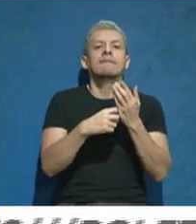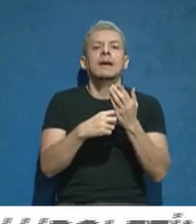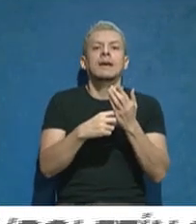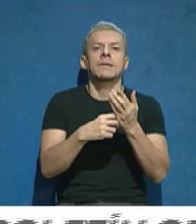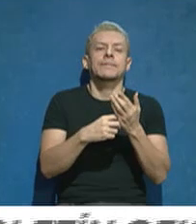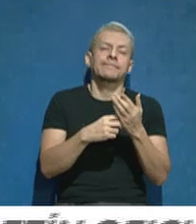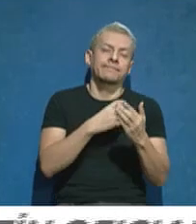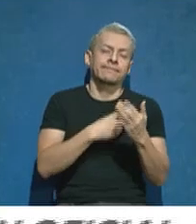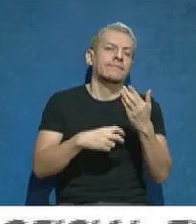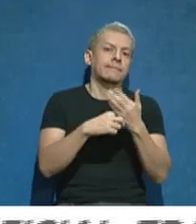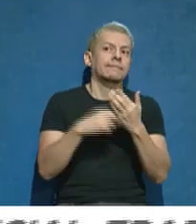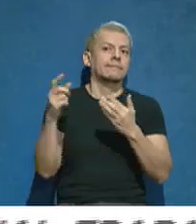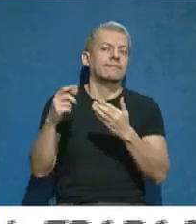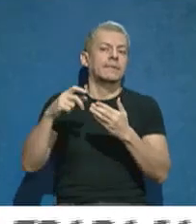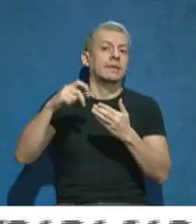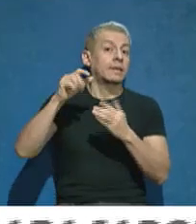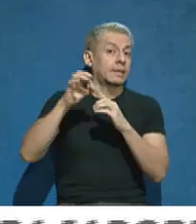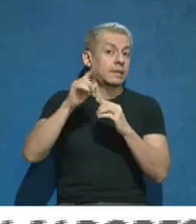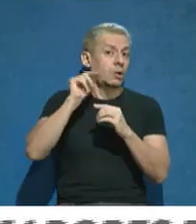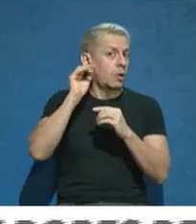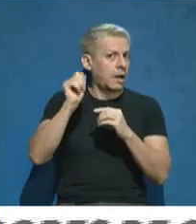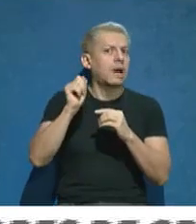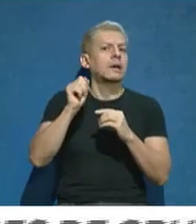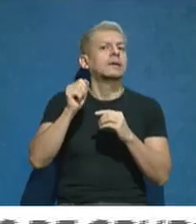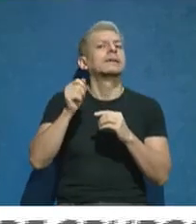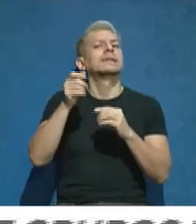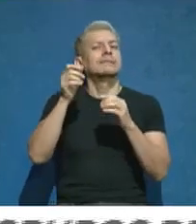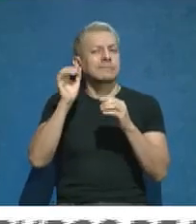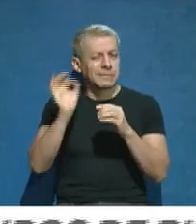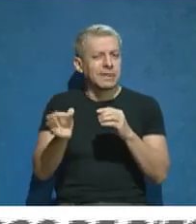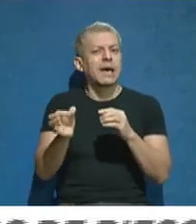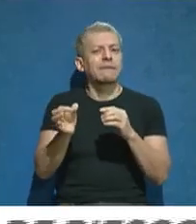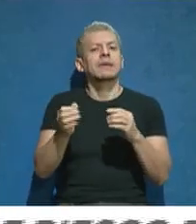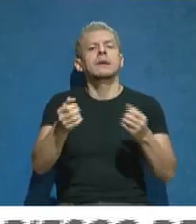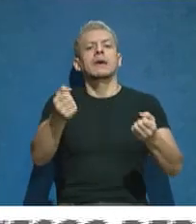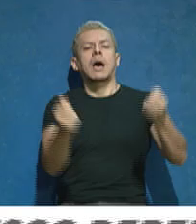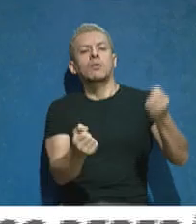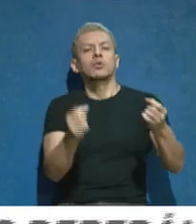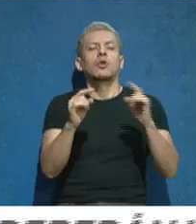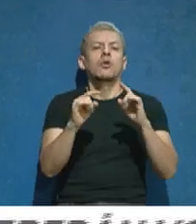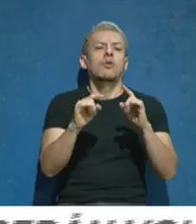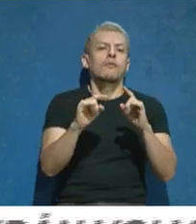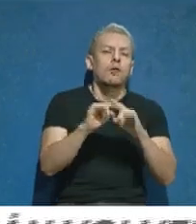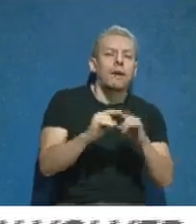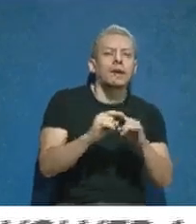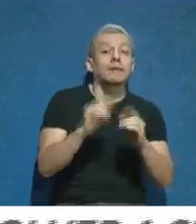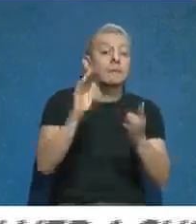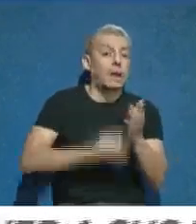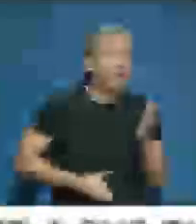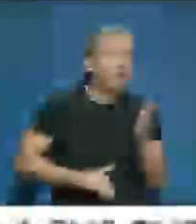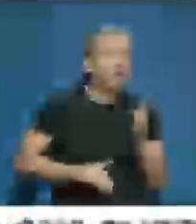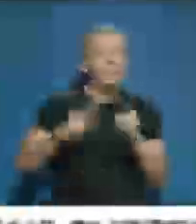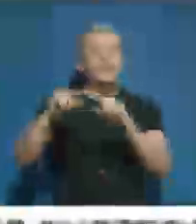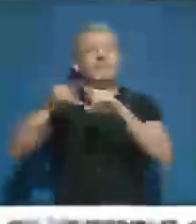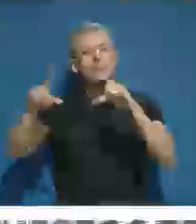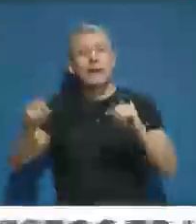esta investigación, ya tiene identificados, en base al trabajo de la fuerza policial, un Volkswagen Up color blanco, una Chevrolet Meriva azul,